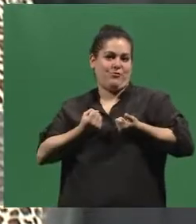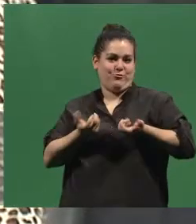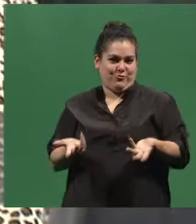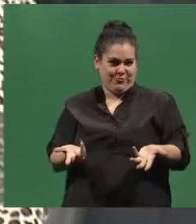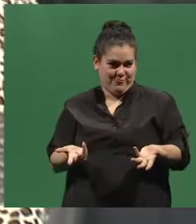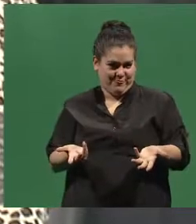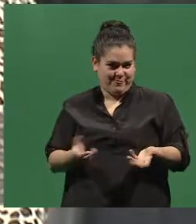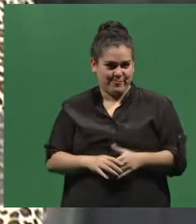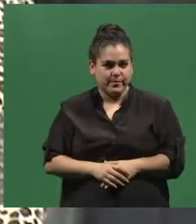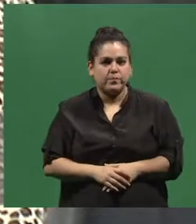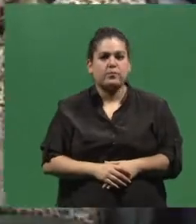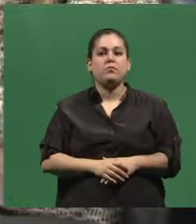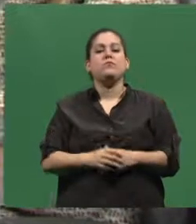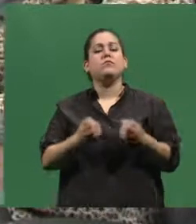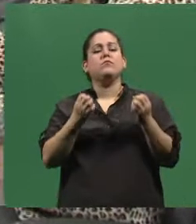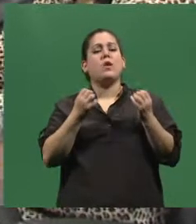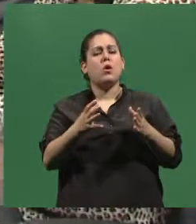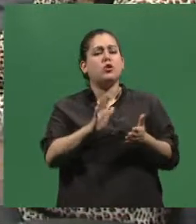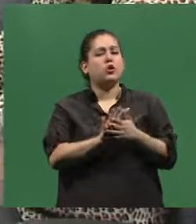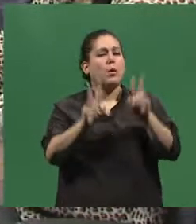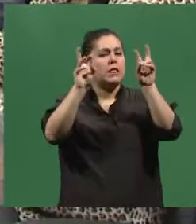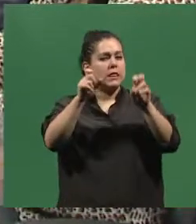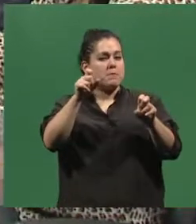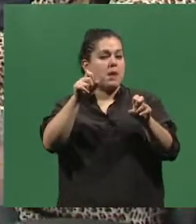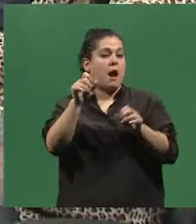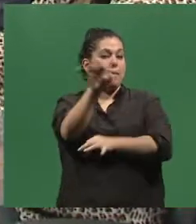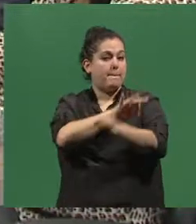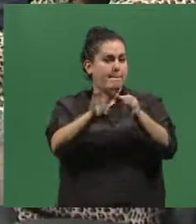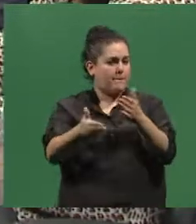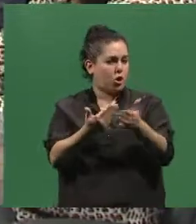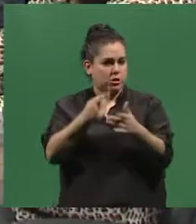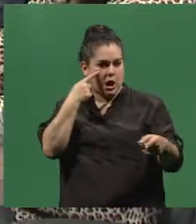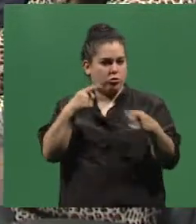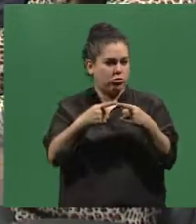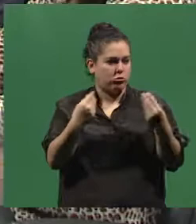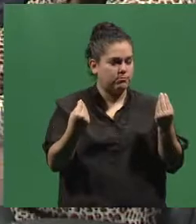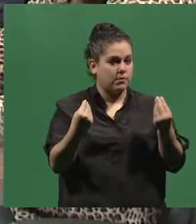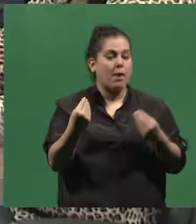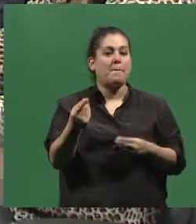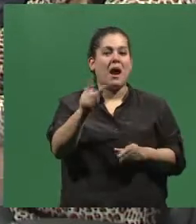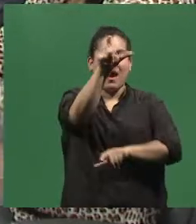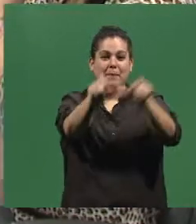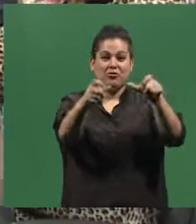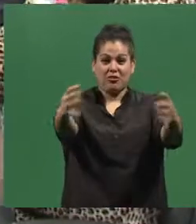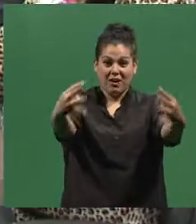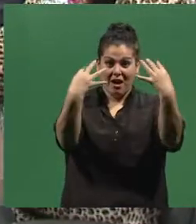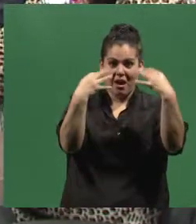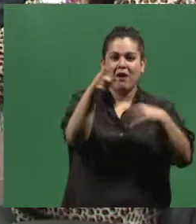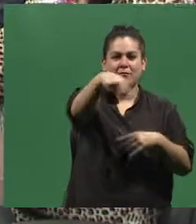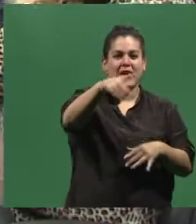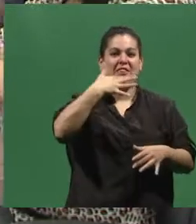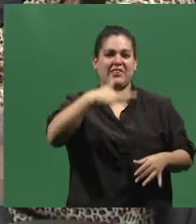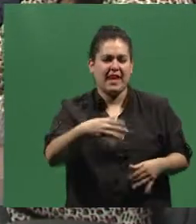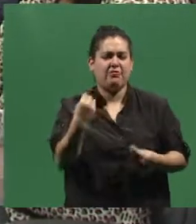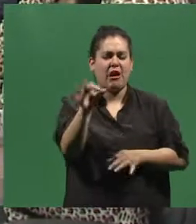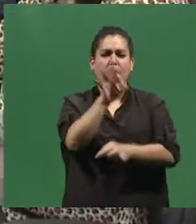la temática. Bueno, y yendo específicamente al proyecto, me interesa que los que nos están viendo entiendan específicamente qué tiene